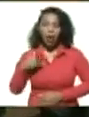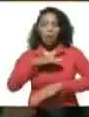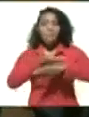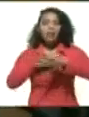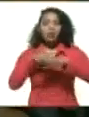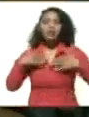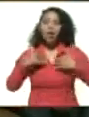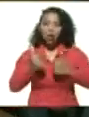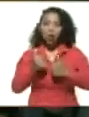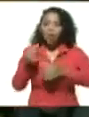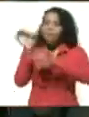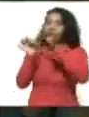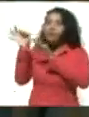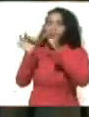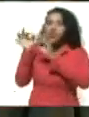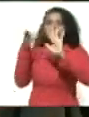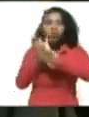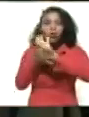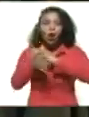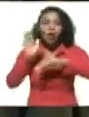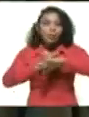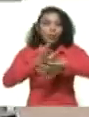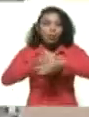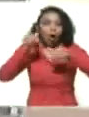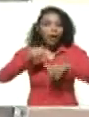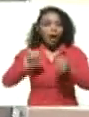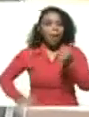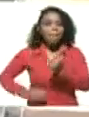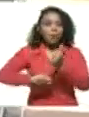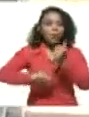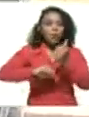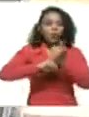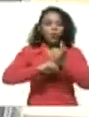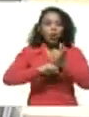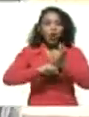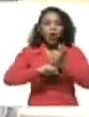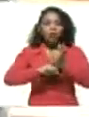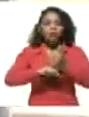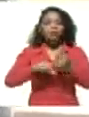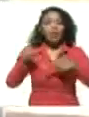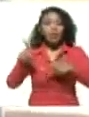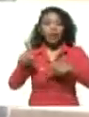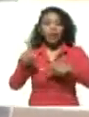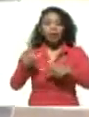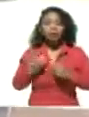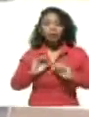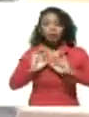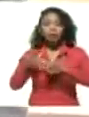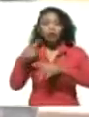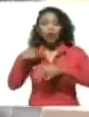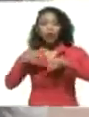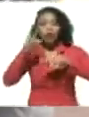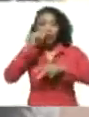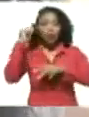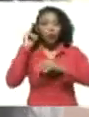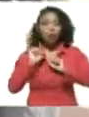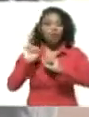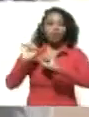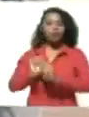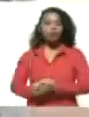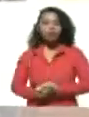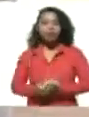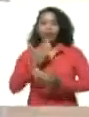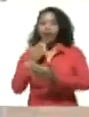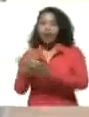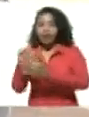explique también un poco lo que estamos haciendo reforzando la inmunidad de estos niños y de esta niña y gracias a ese presidente